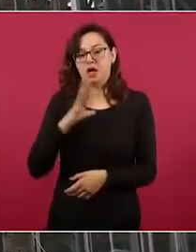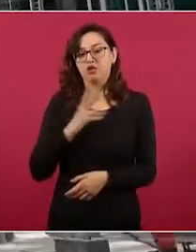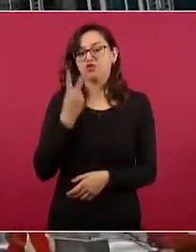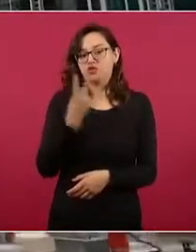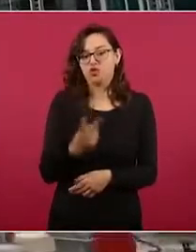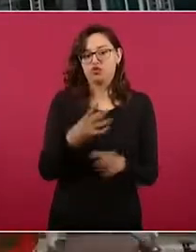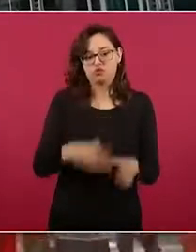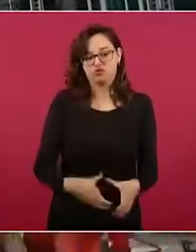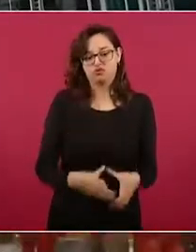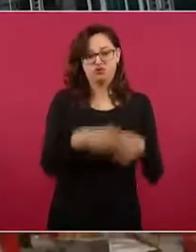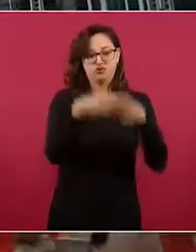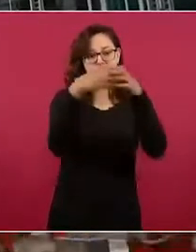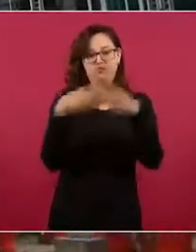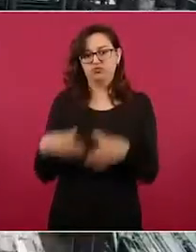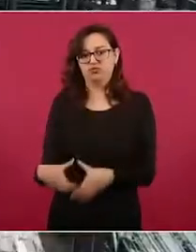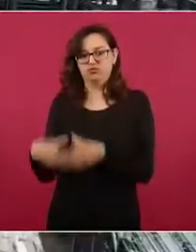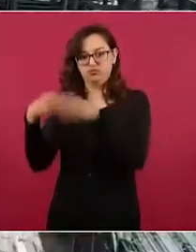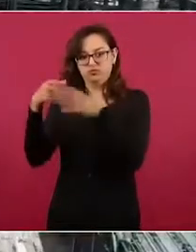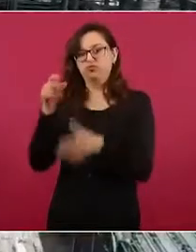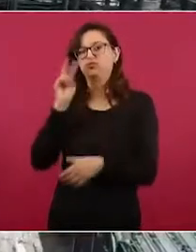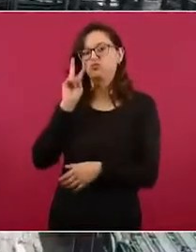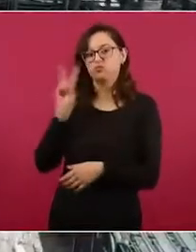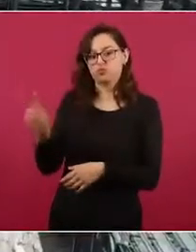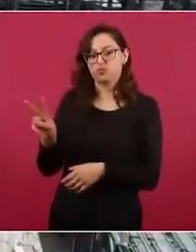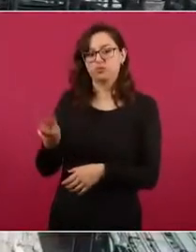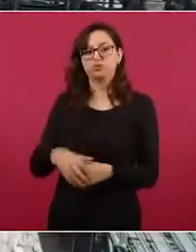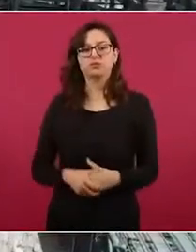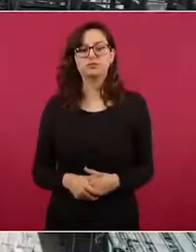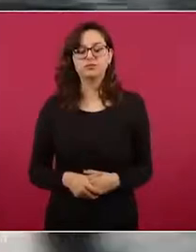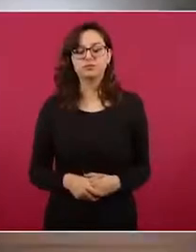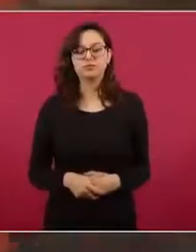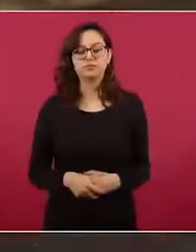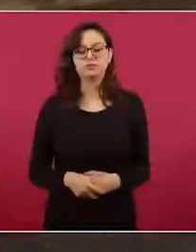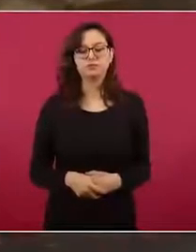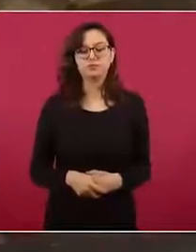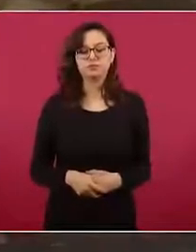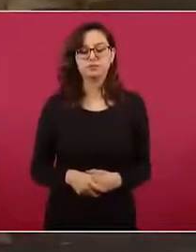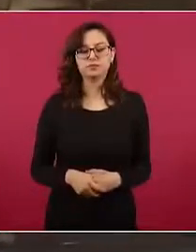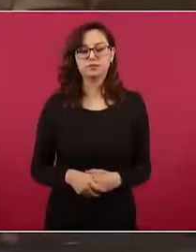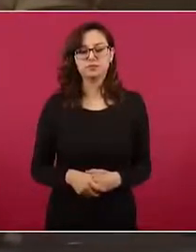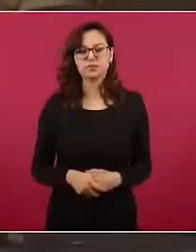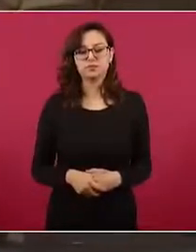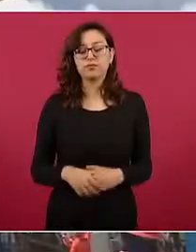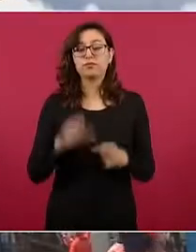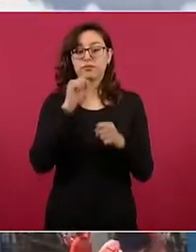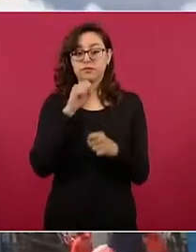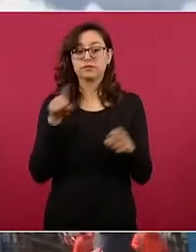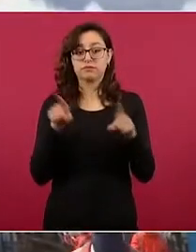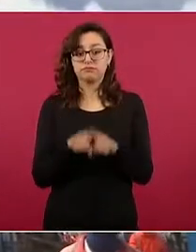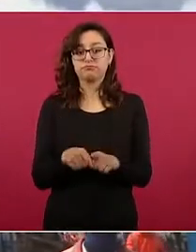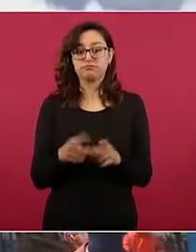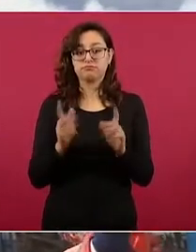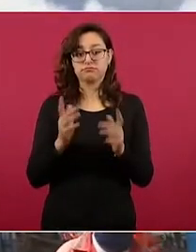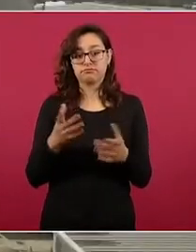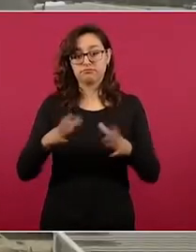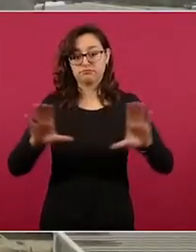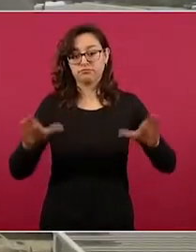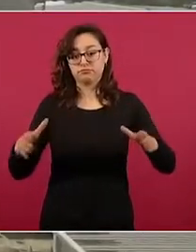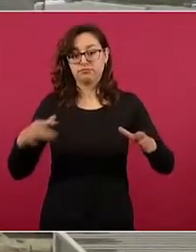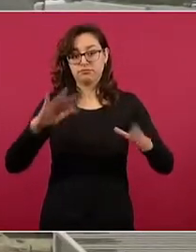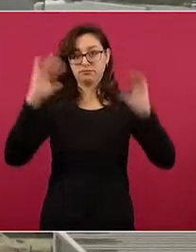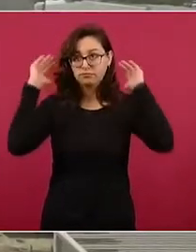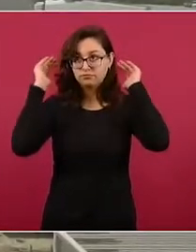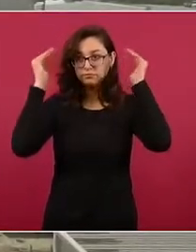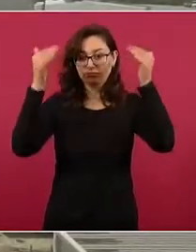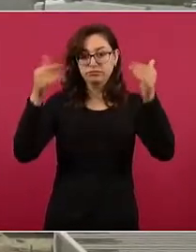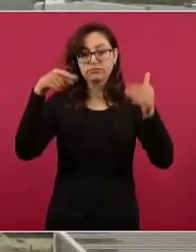y DF21402 en sus cimentaciones respectivas. Se realizó el montaje de un domo geodésico por parte de Techint en la planta